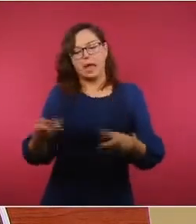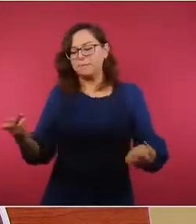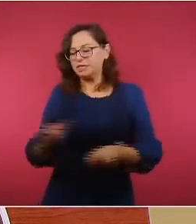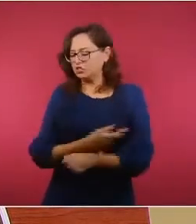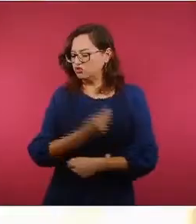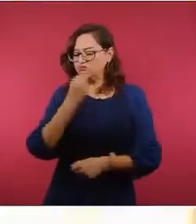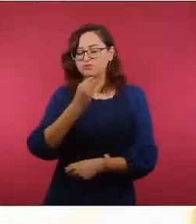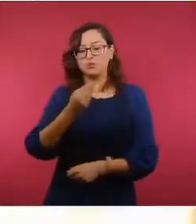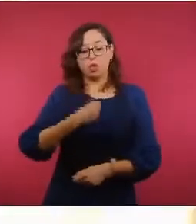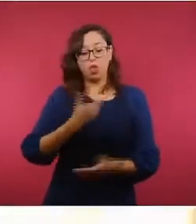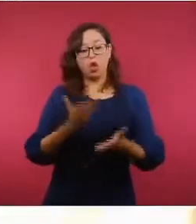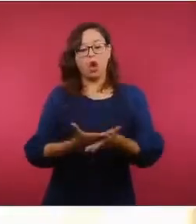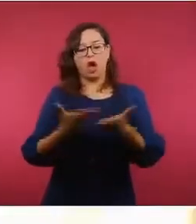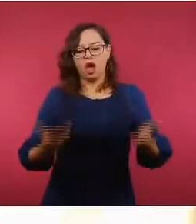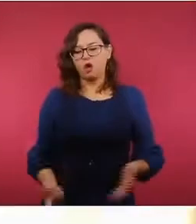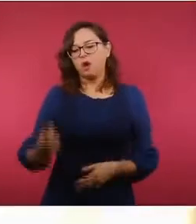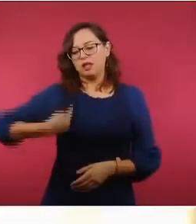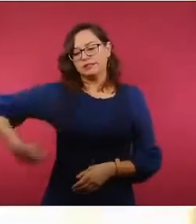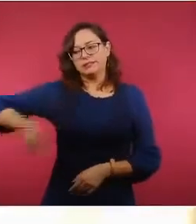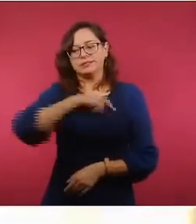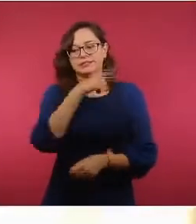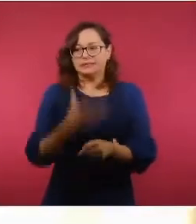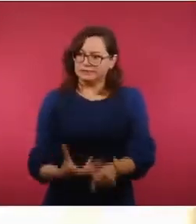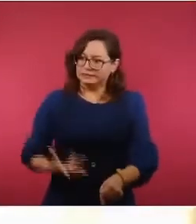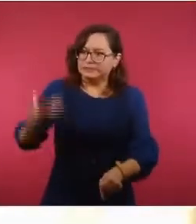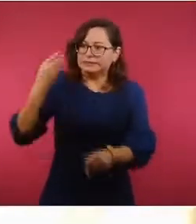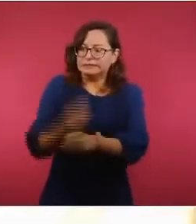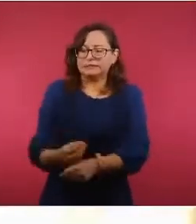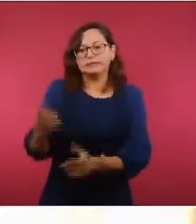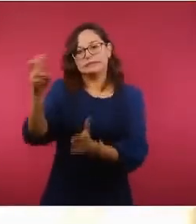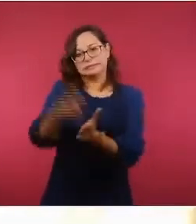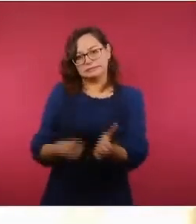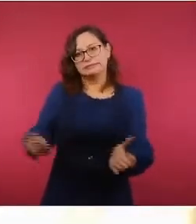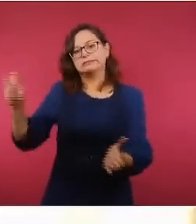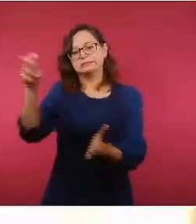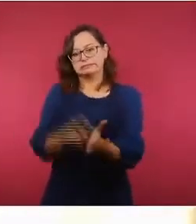porque la venta del avión